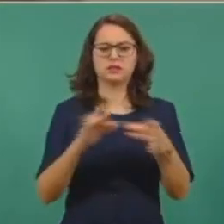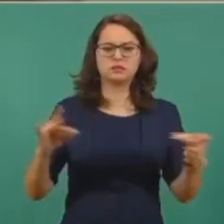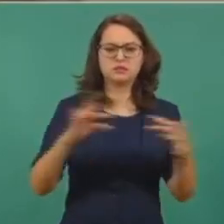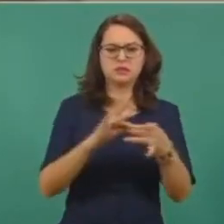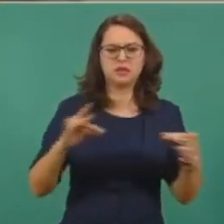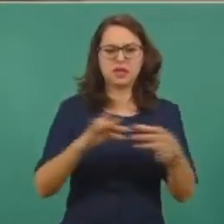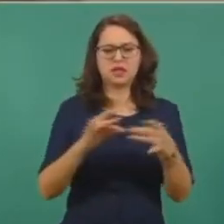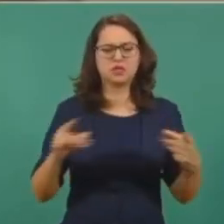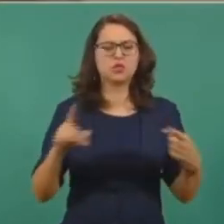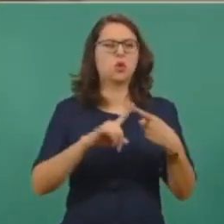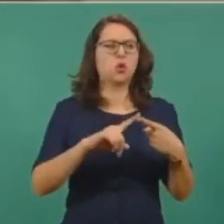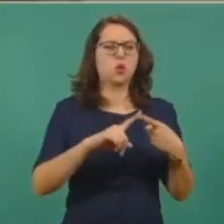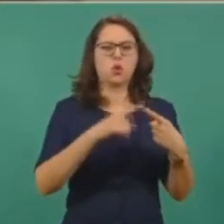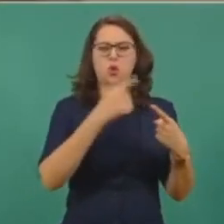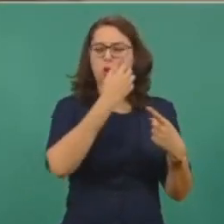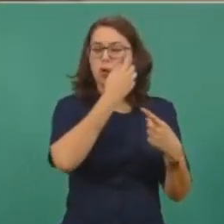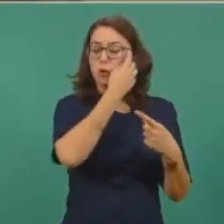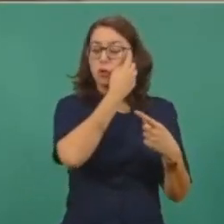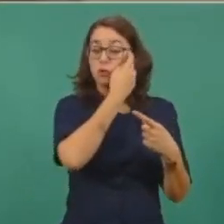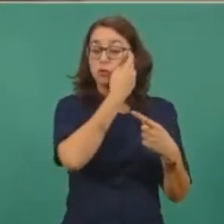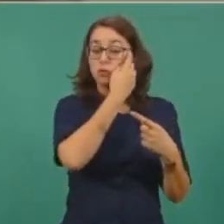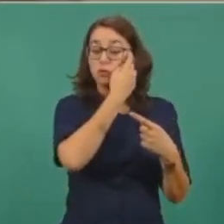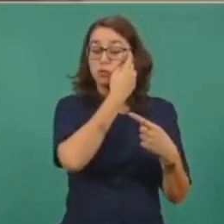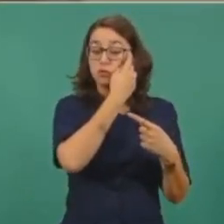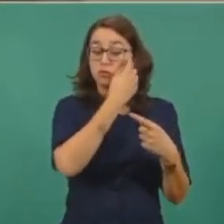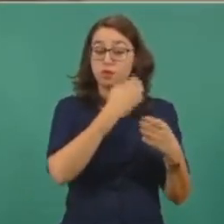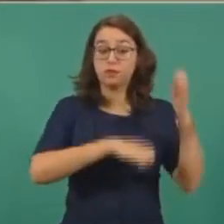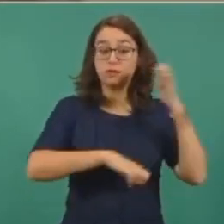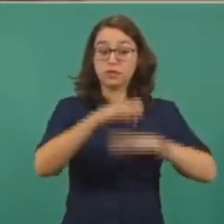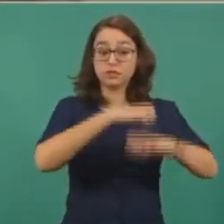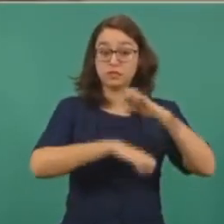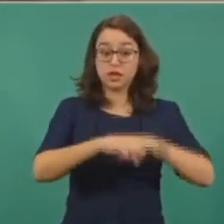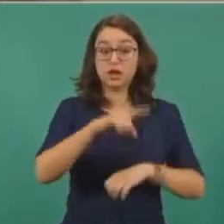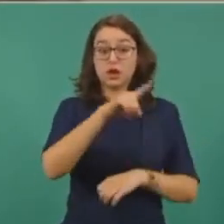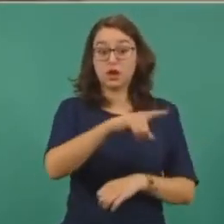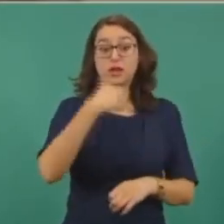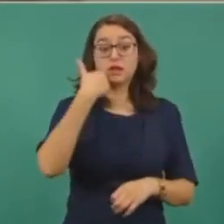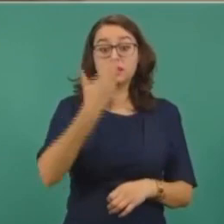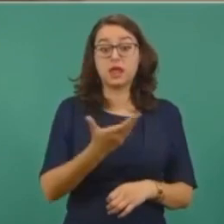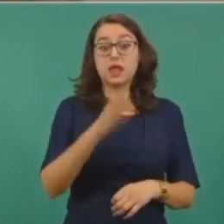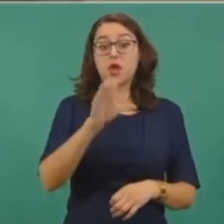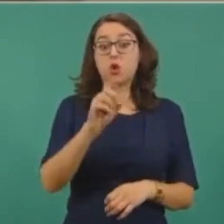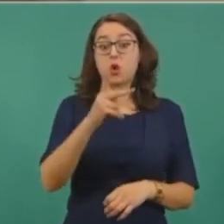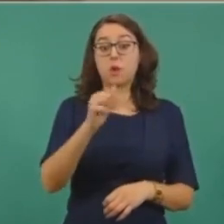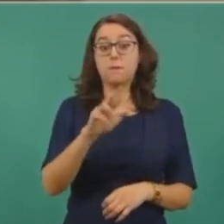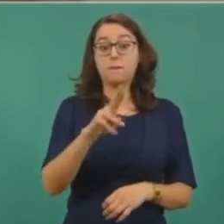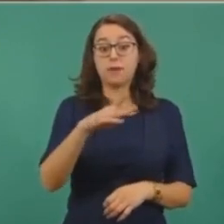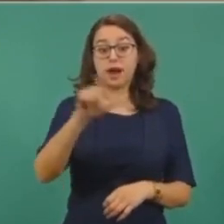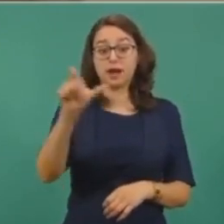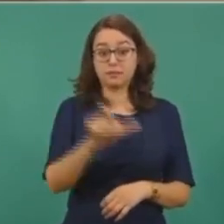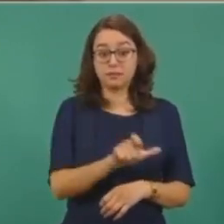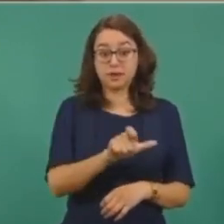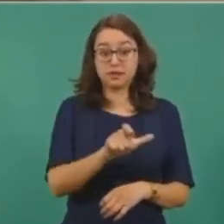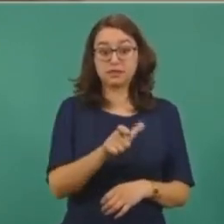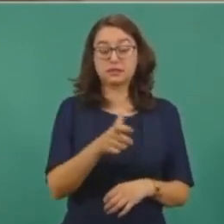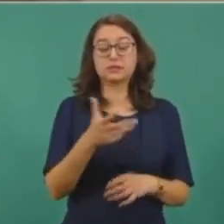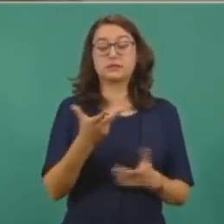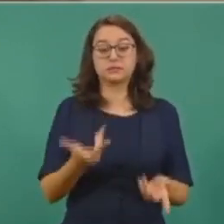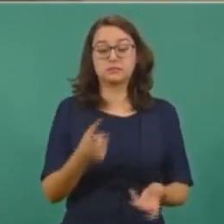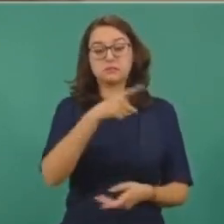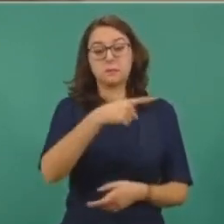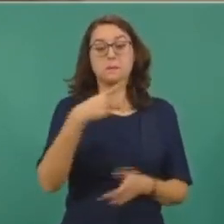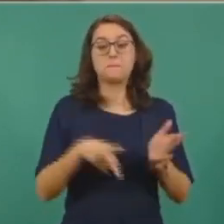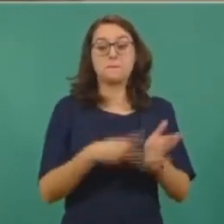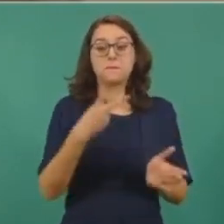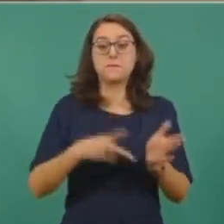injusticia. Hay un empresario en Chihuahua, ex candidato a la presidencia nacional de Coparmex, Carlos Chavira Rodríguez, que ha